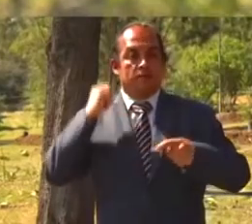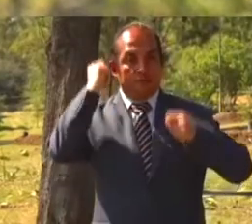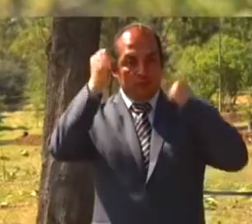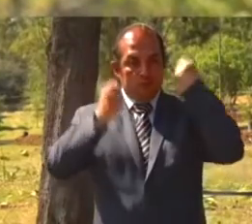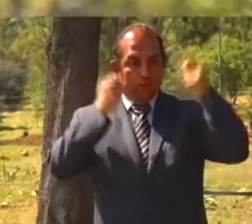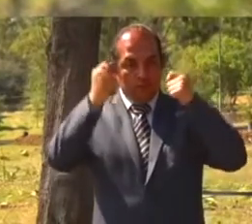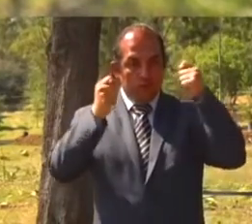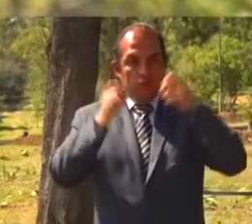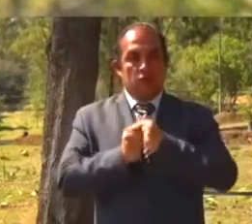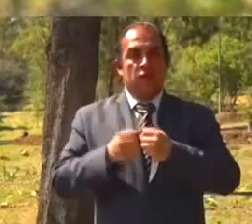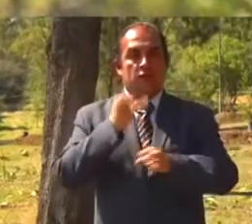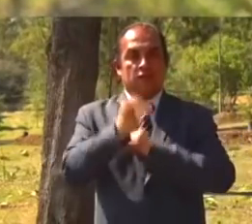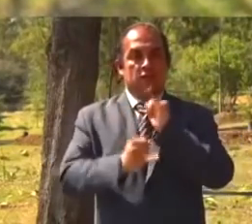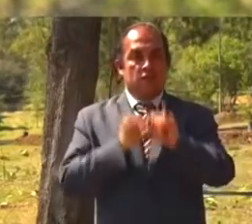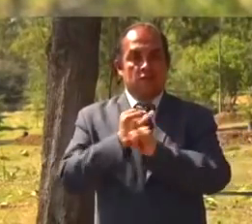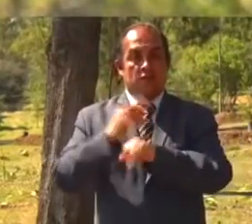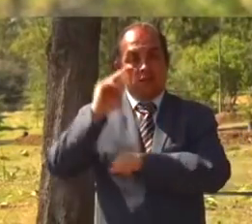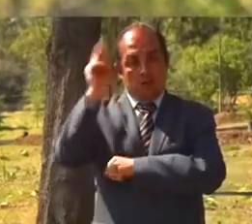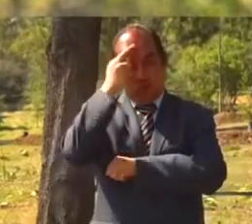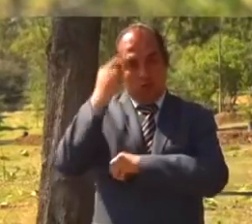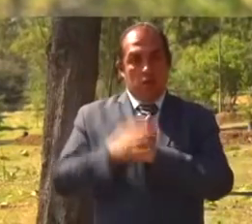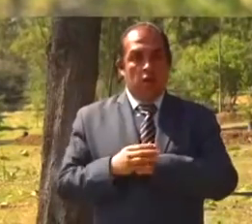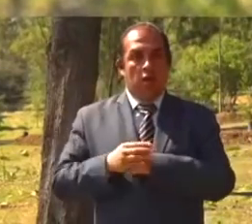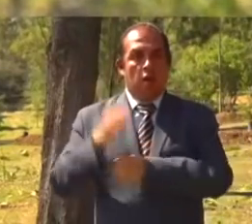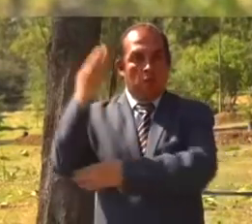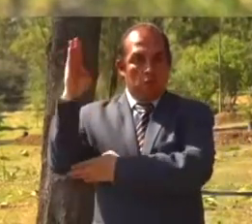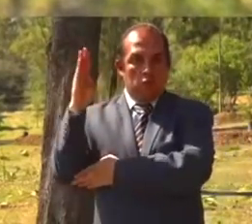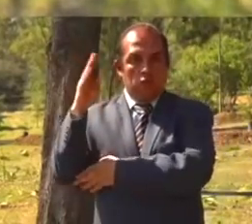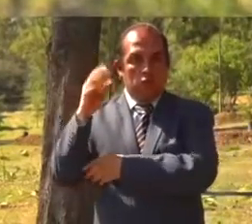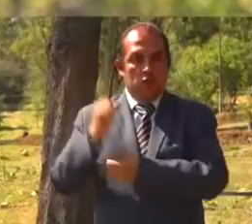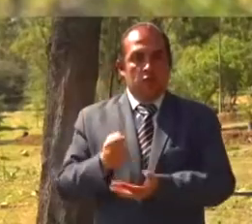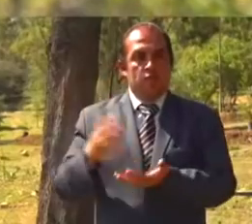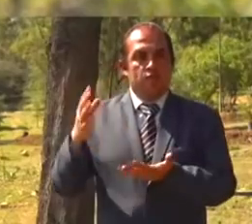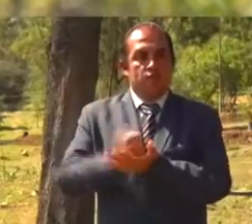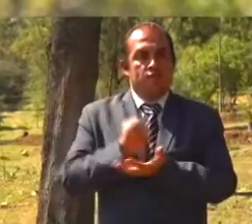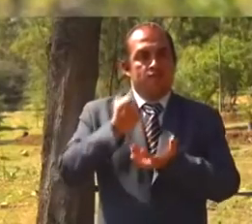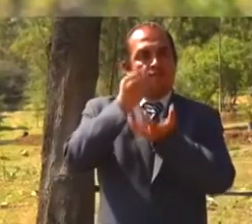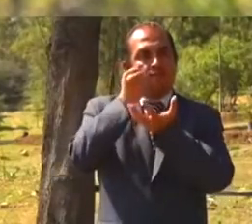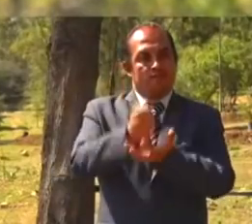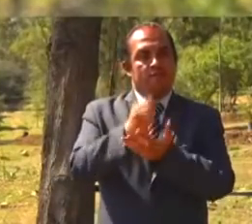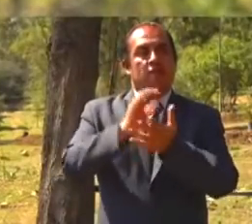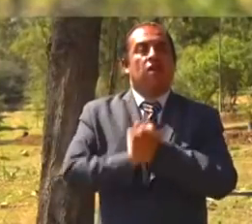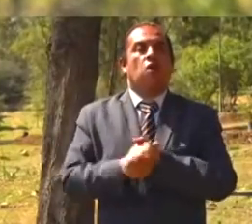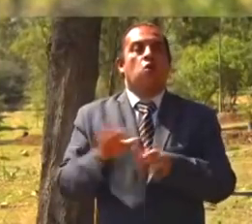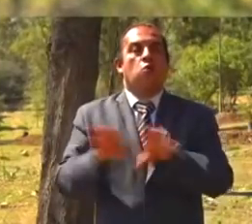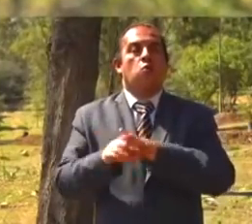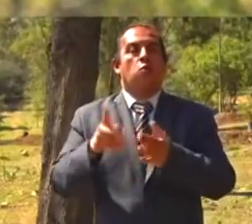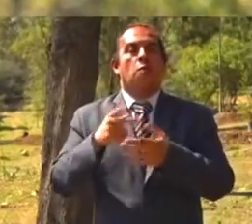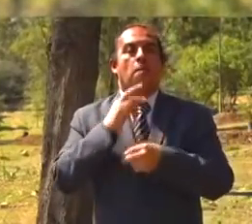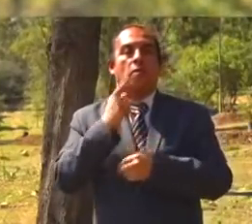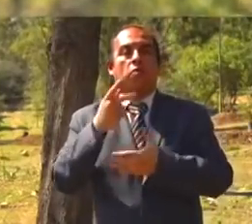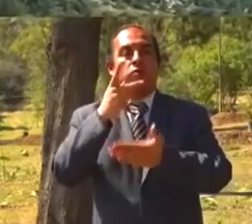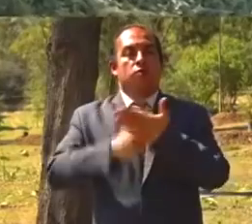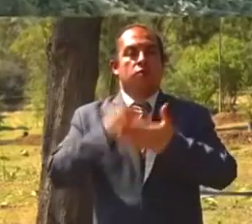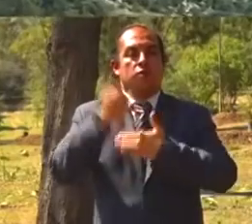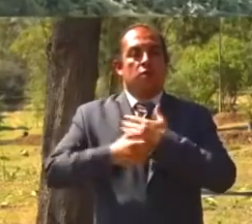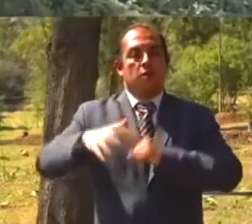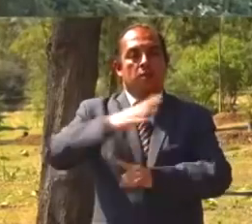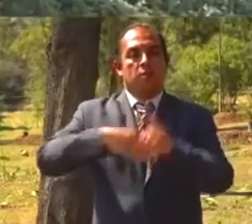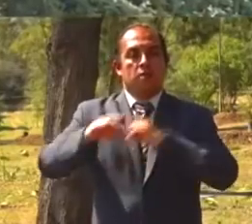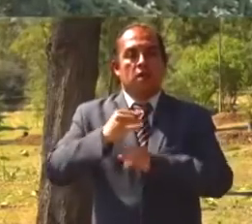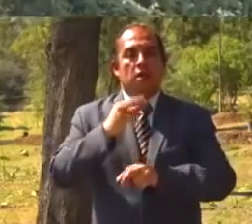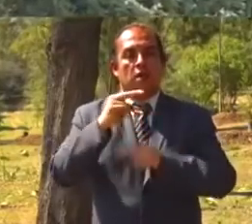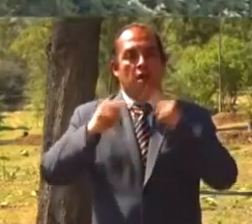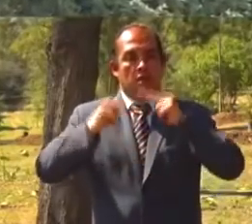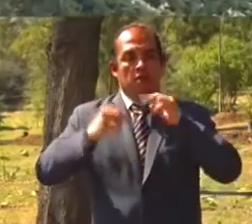turistas internacionales. Les recuerdo que el bosque fue premiado el año pasado como el mejor proyecto ambiental a nivel